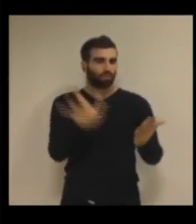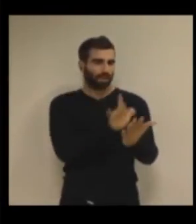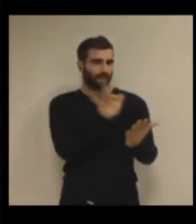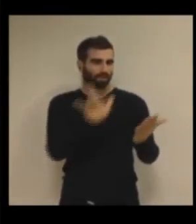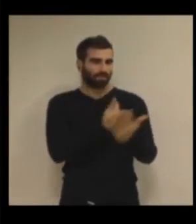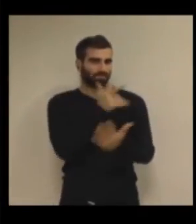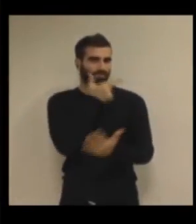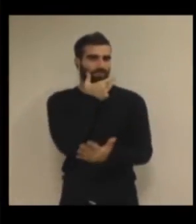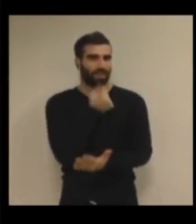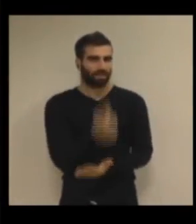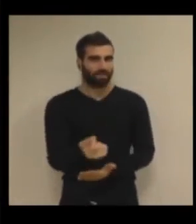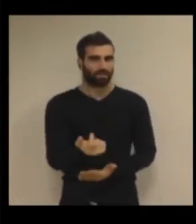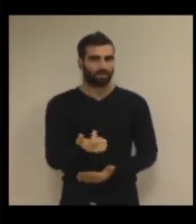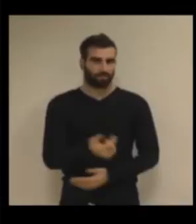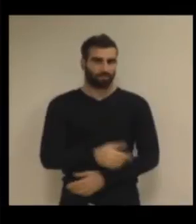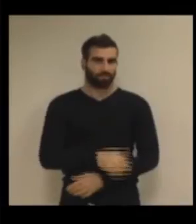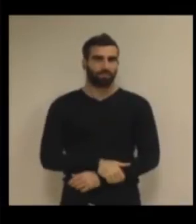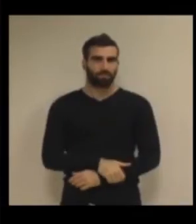tabletas